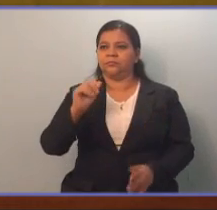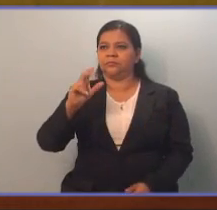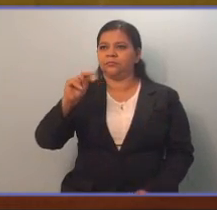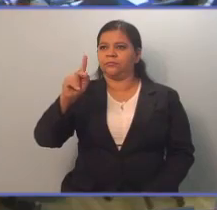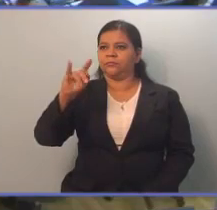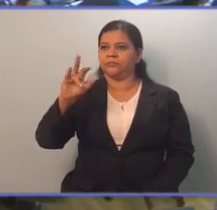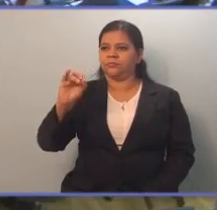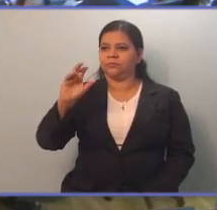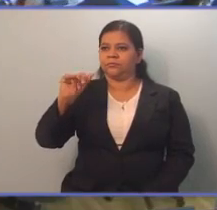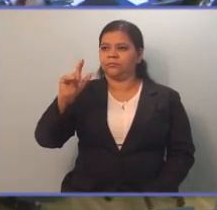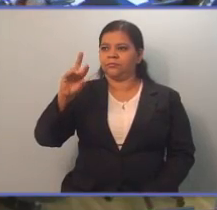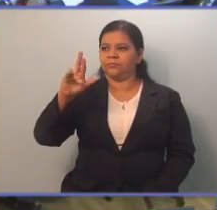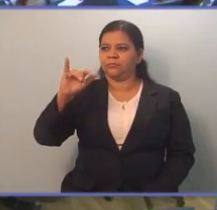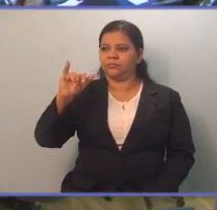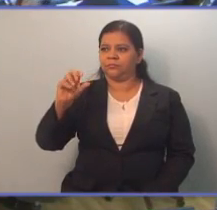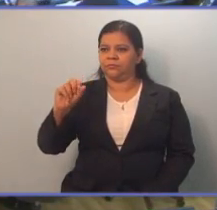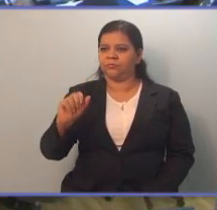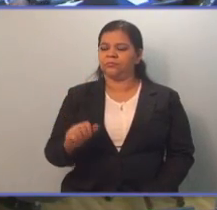Armendáriz.